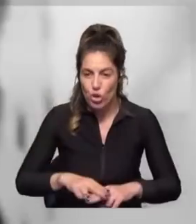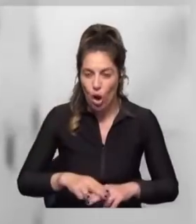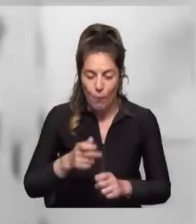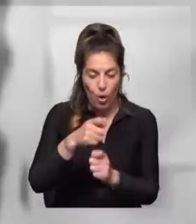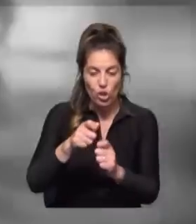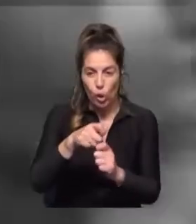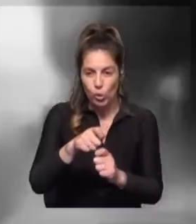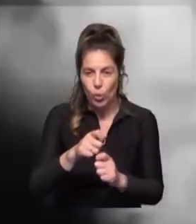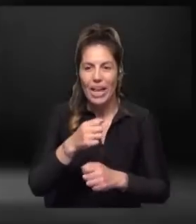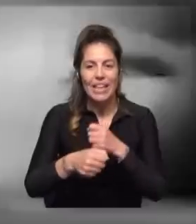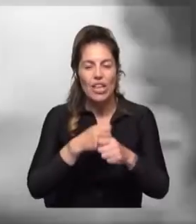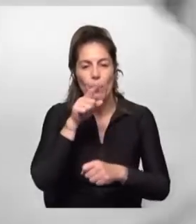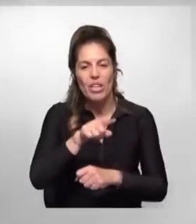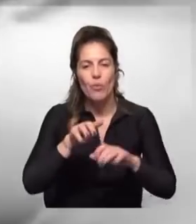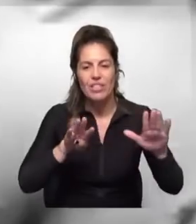1984